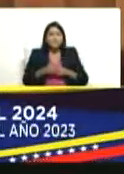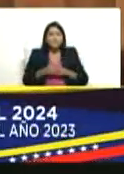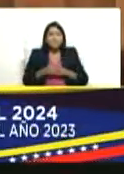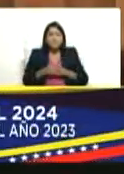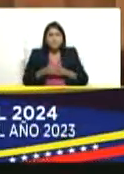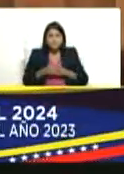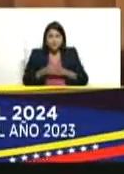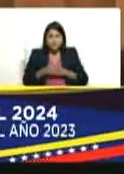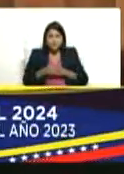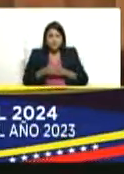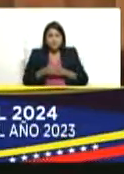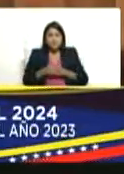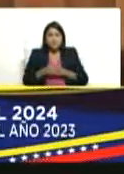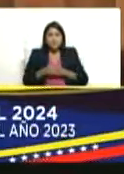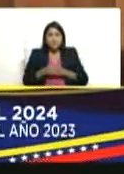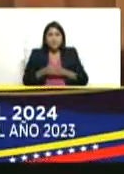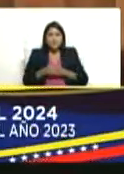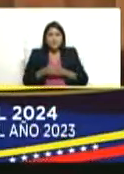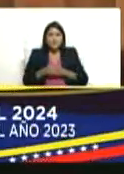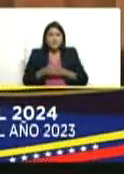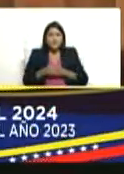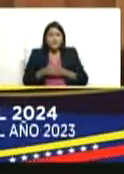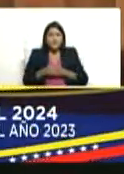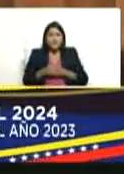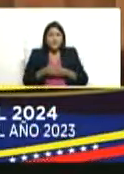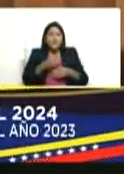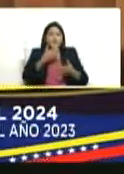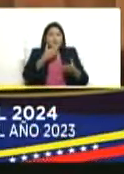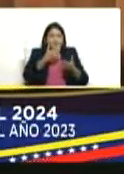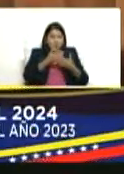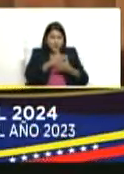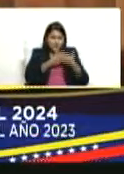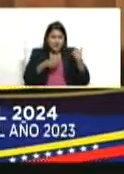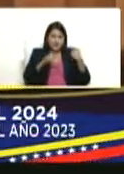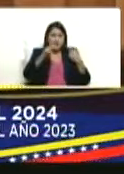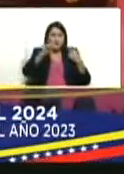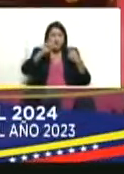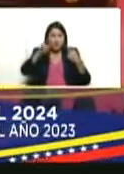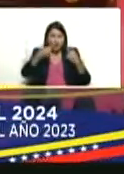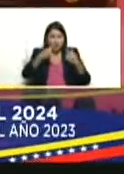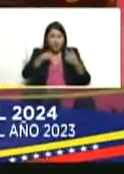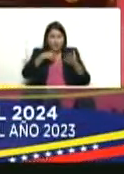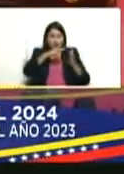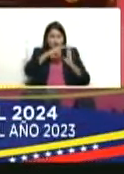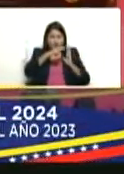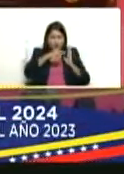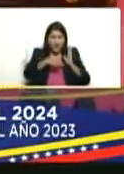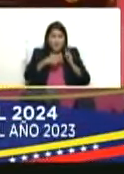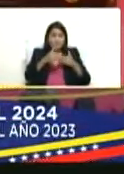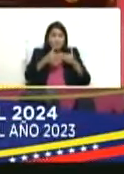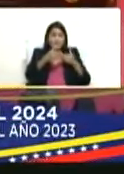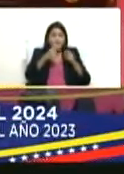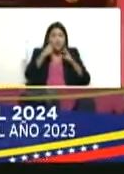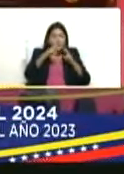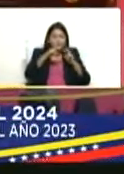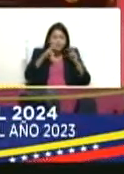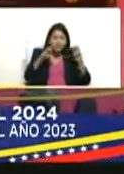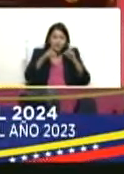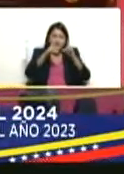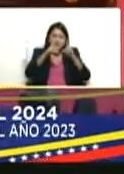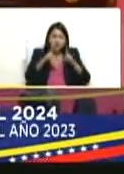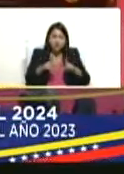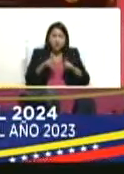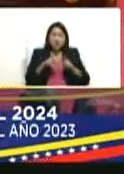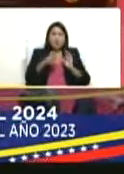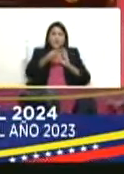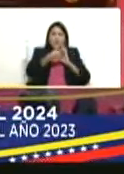Dice, con su permiso, con su venia, señora presidenta, dice, procedimiento para la revisión de las medidas de